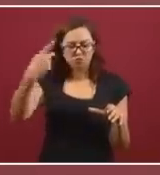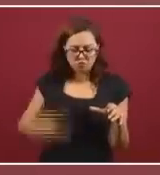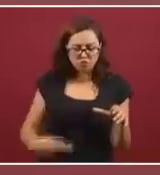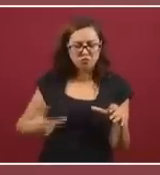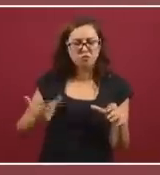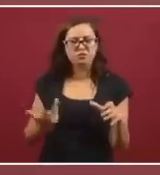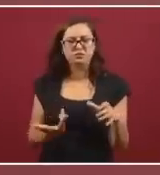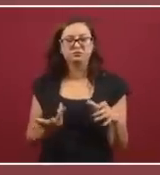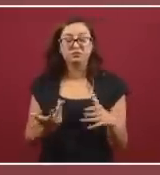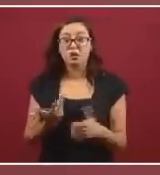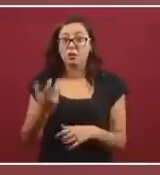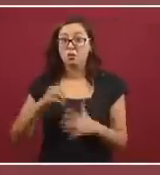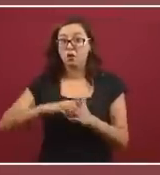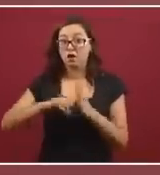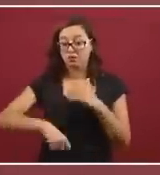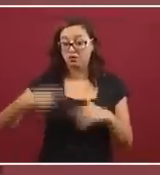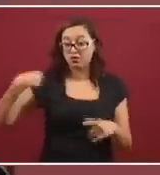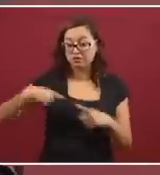un helicóptero